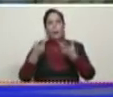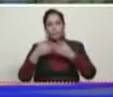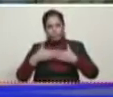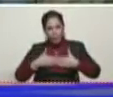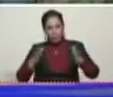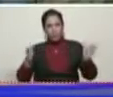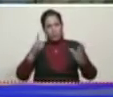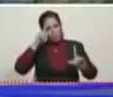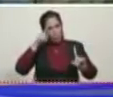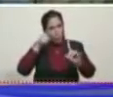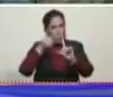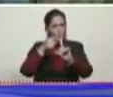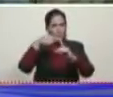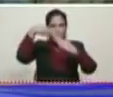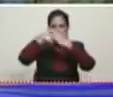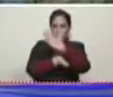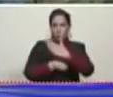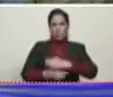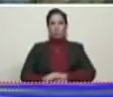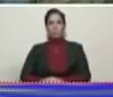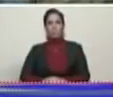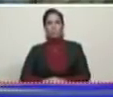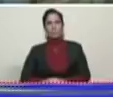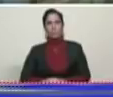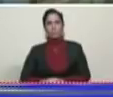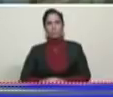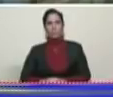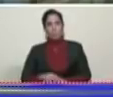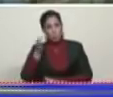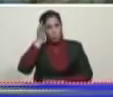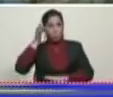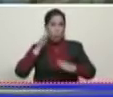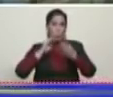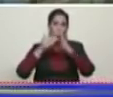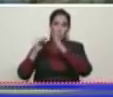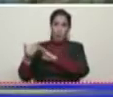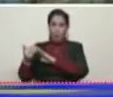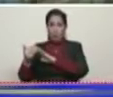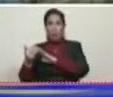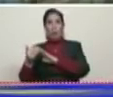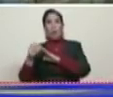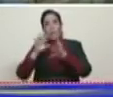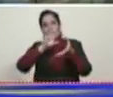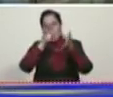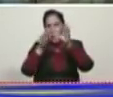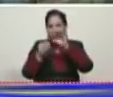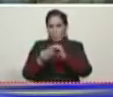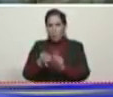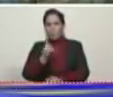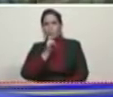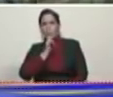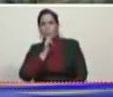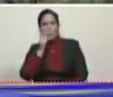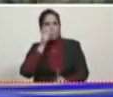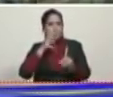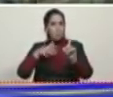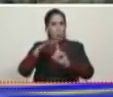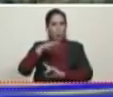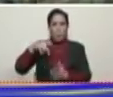eso llegue a la profundidad del Consejo Comunal, de la comuna, del CLAP, del pueblo de a pie,